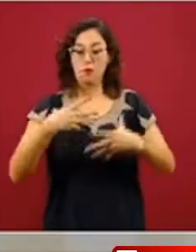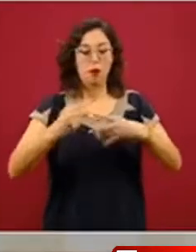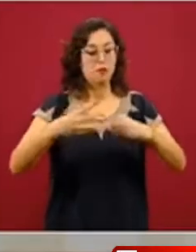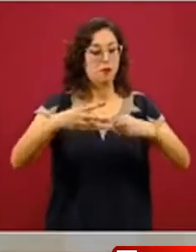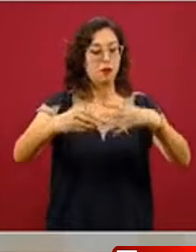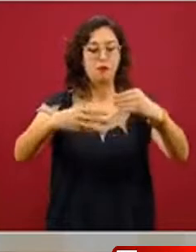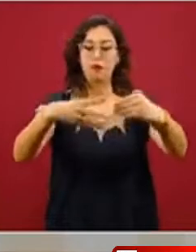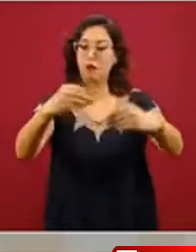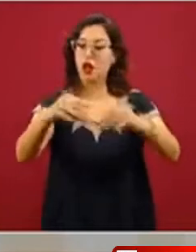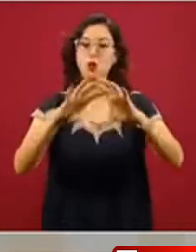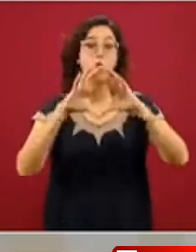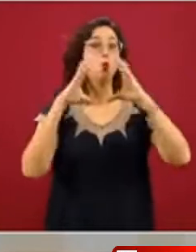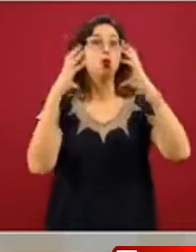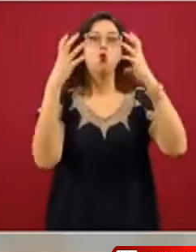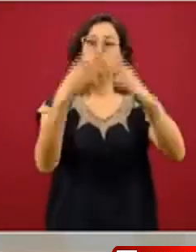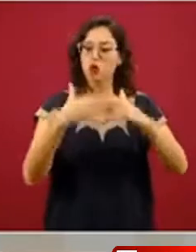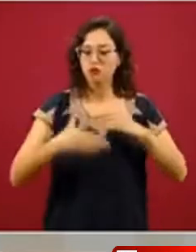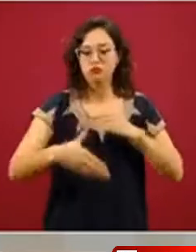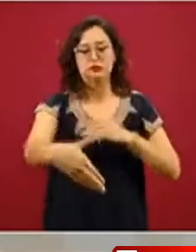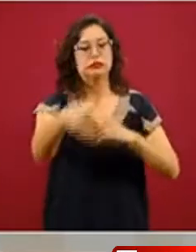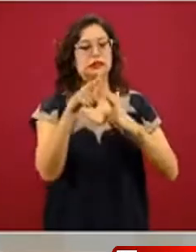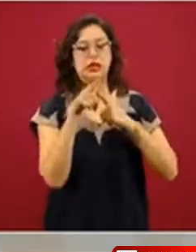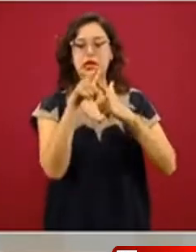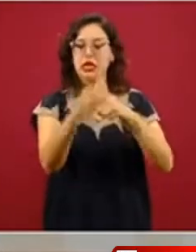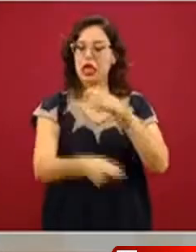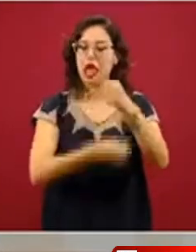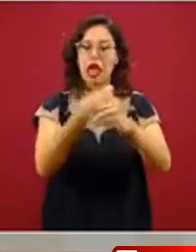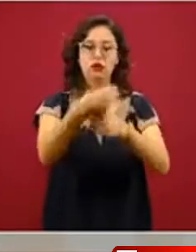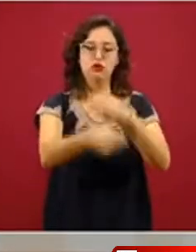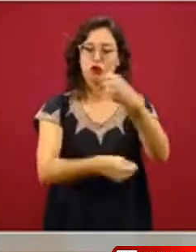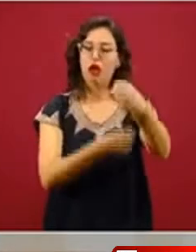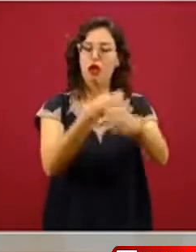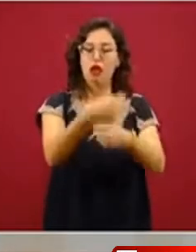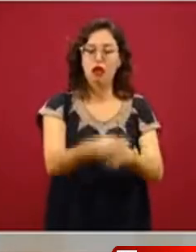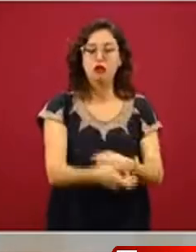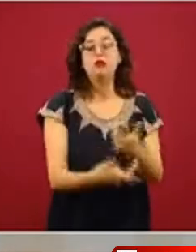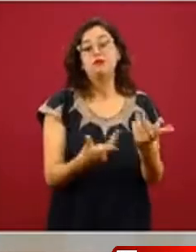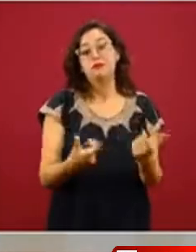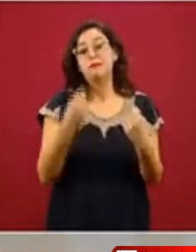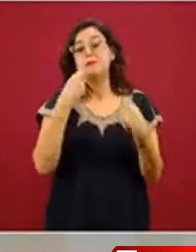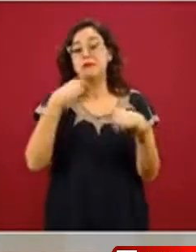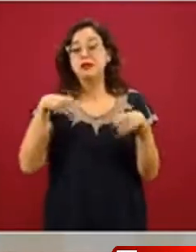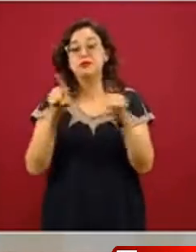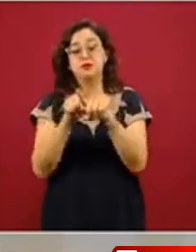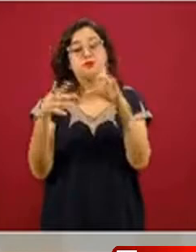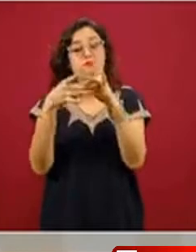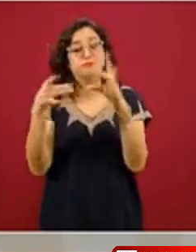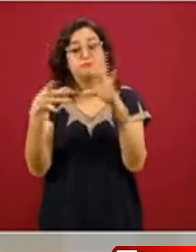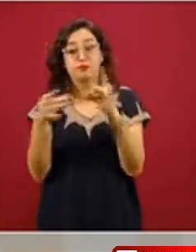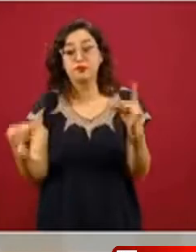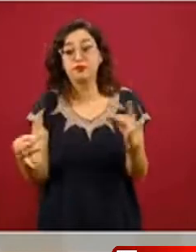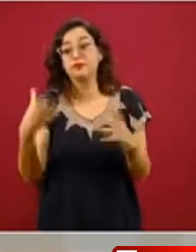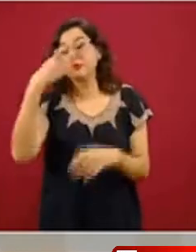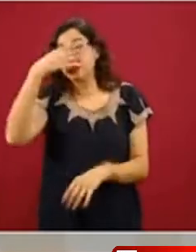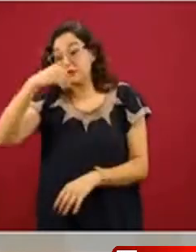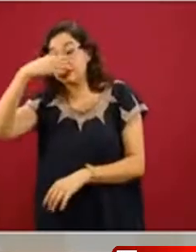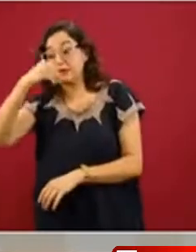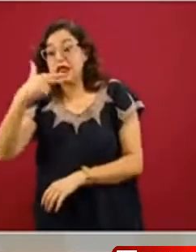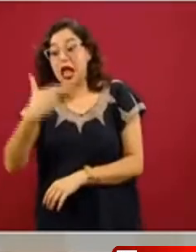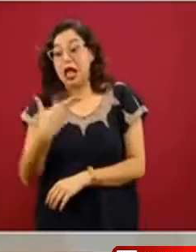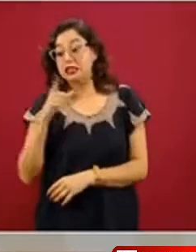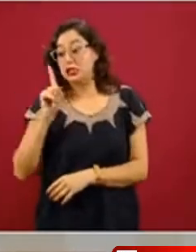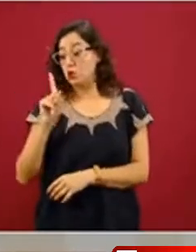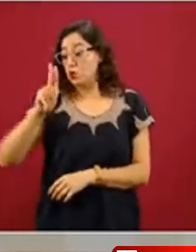podrá regresar. Hemos comentado también en varias ocasiones que la influenza es otra enfermedad infecciosa